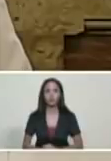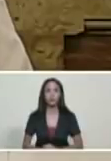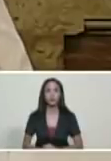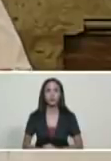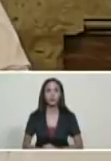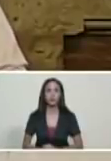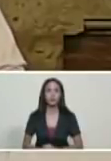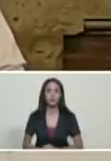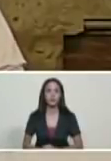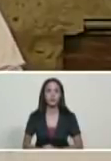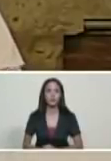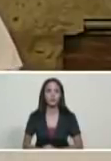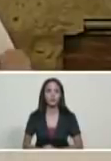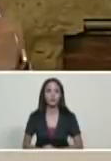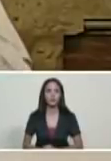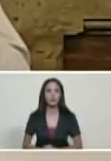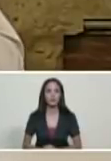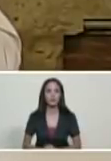que